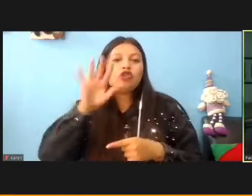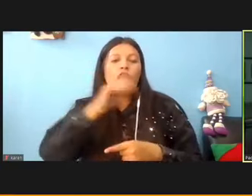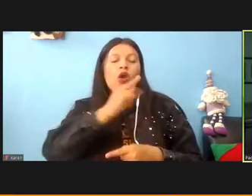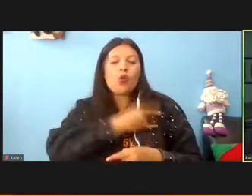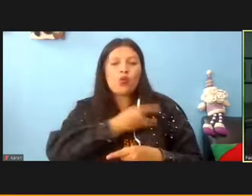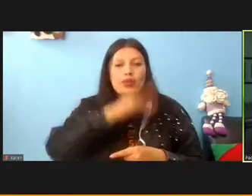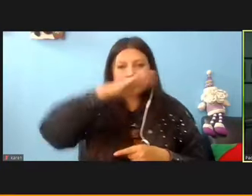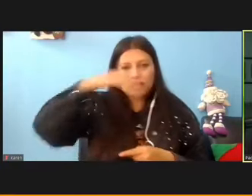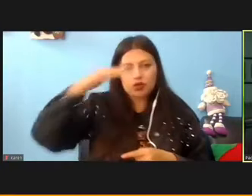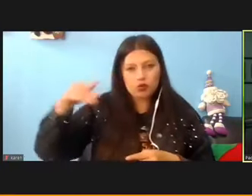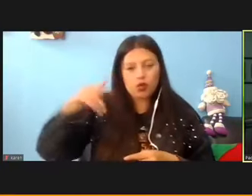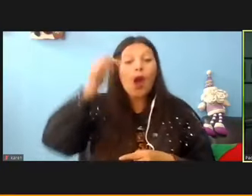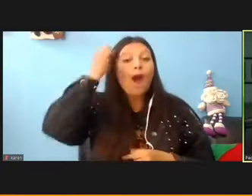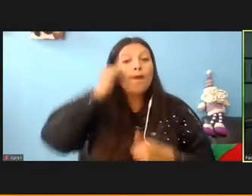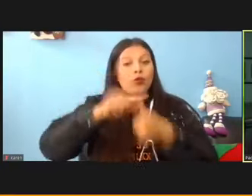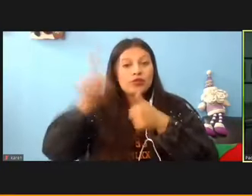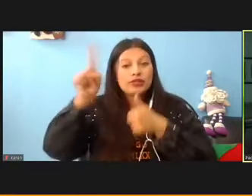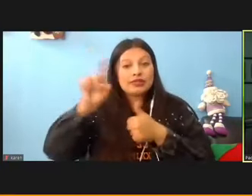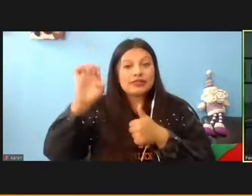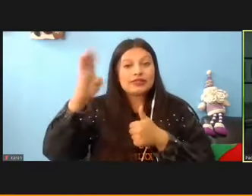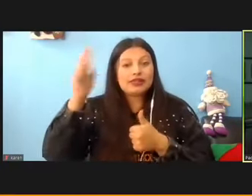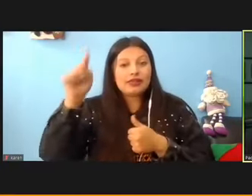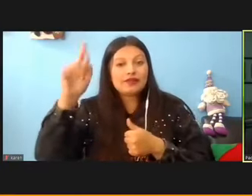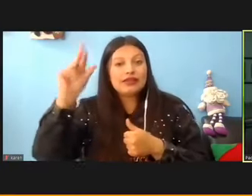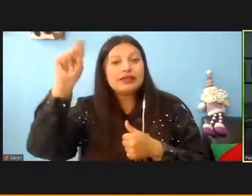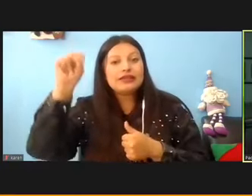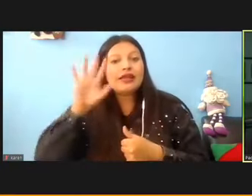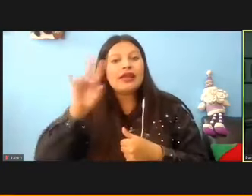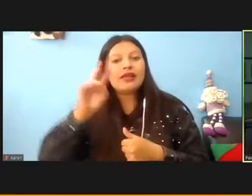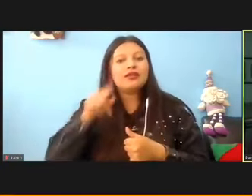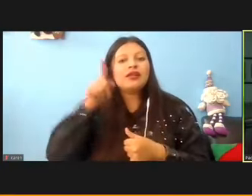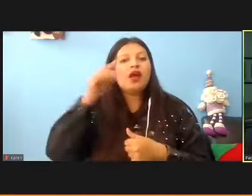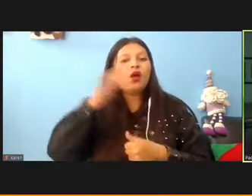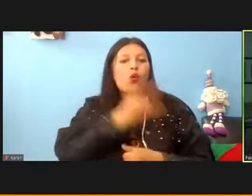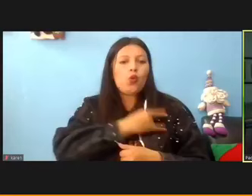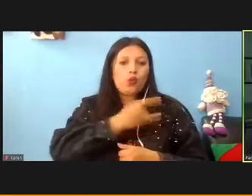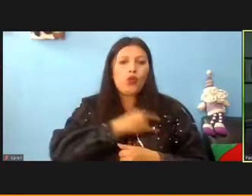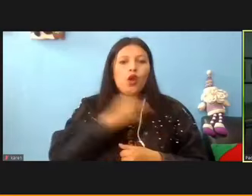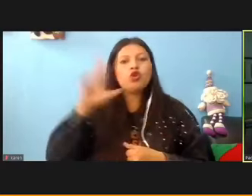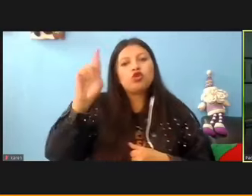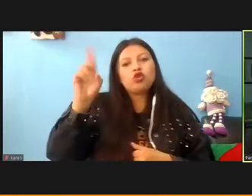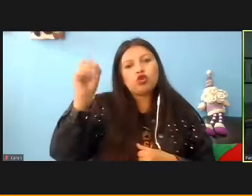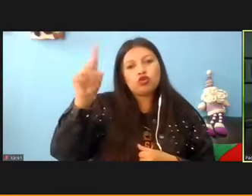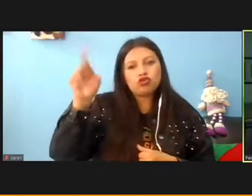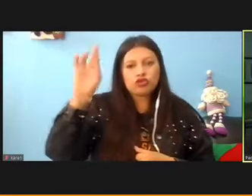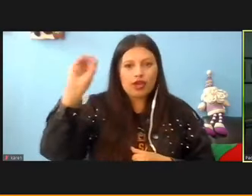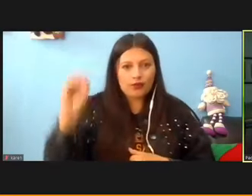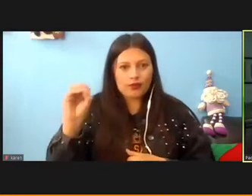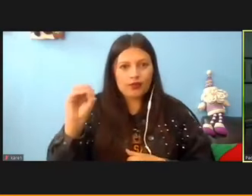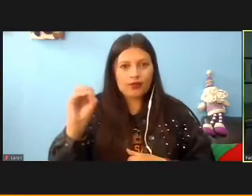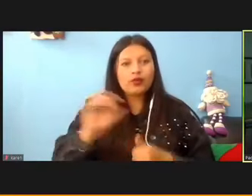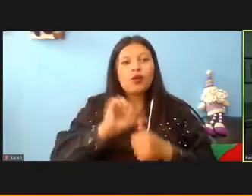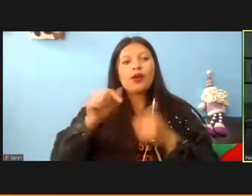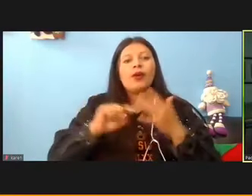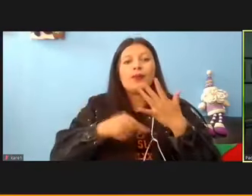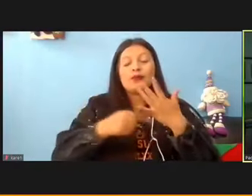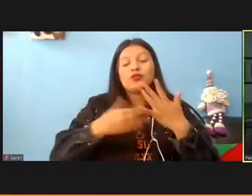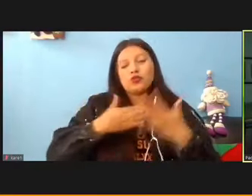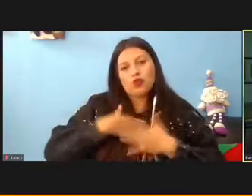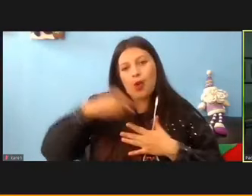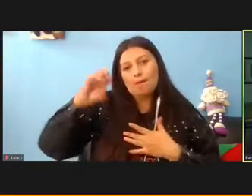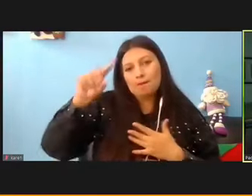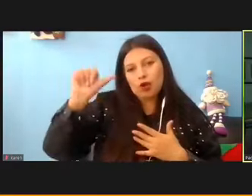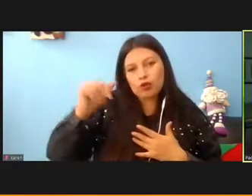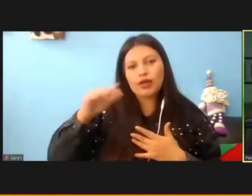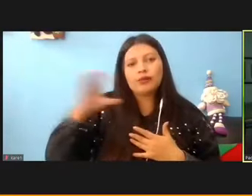Antioquia, el profesor Sebastián de Vargas de la Universidad del Rosario, Paola Costa, quien les habla,